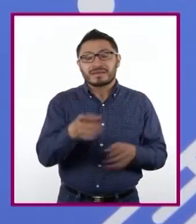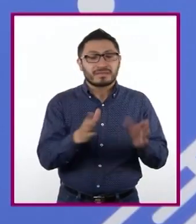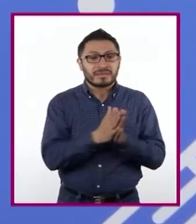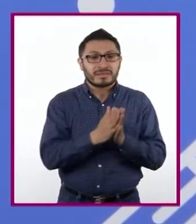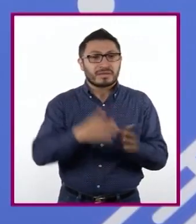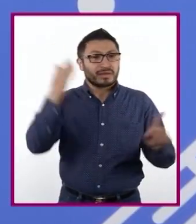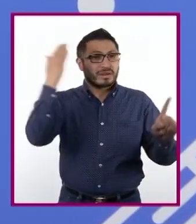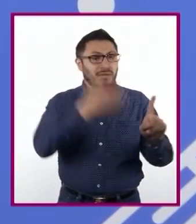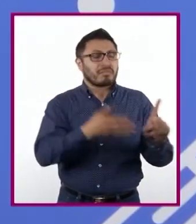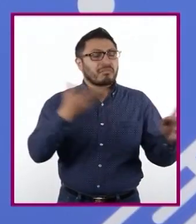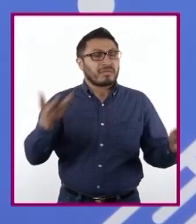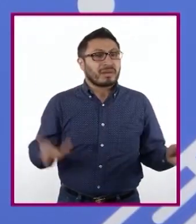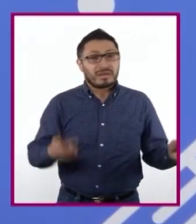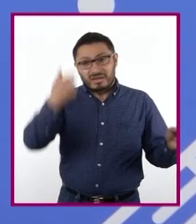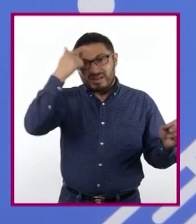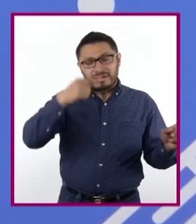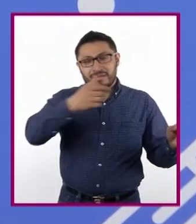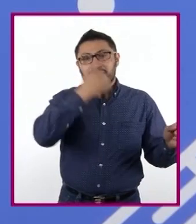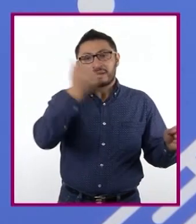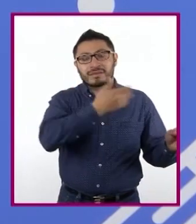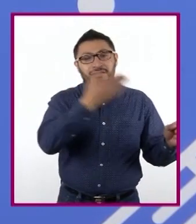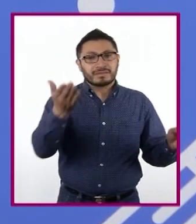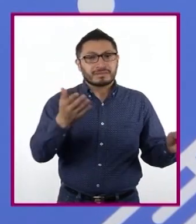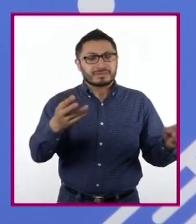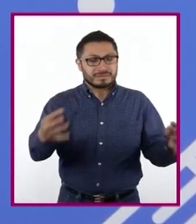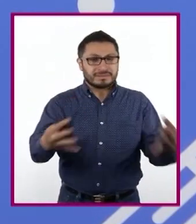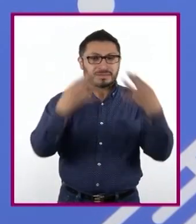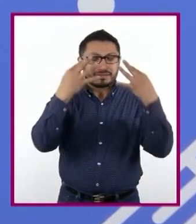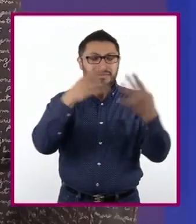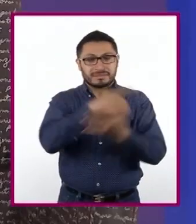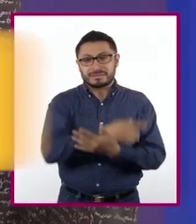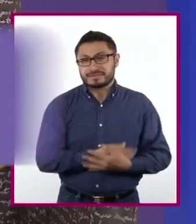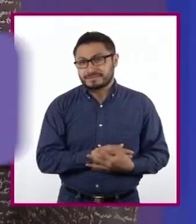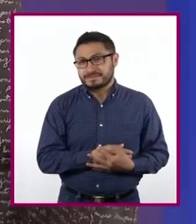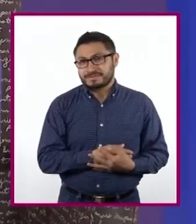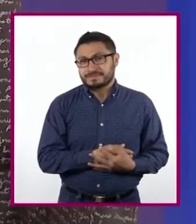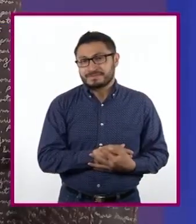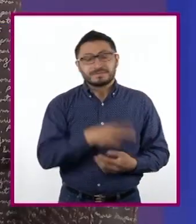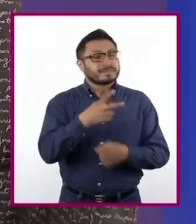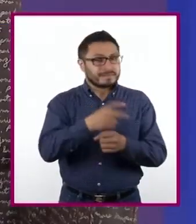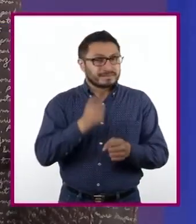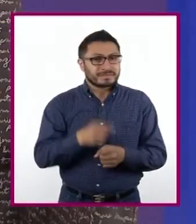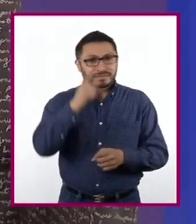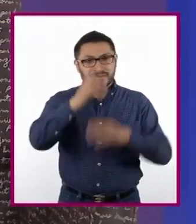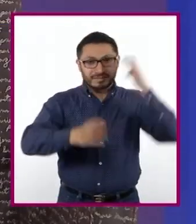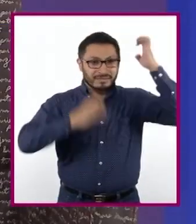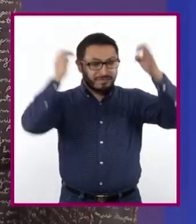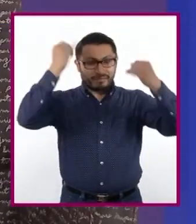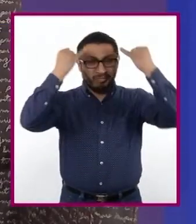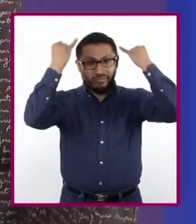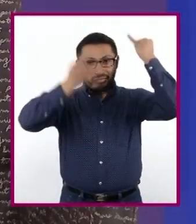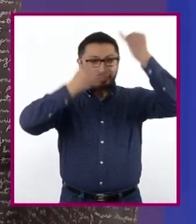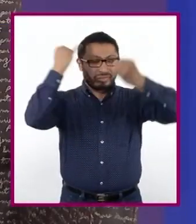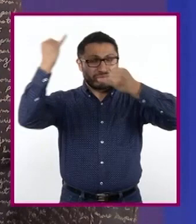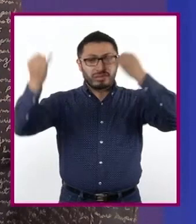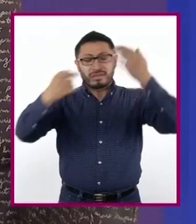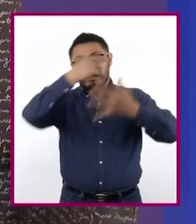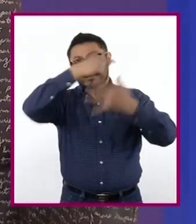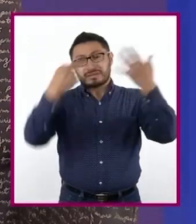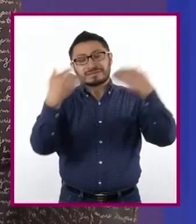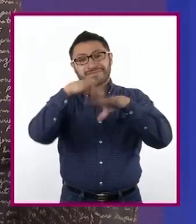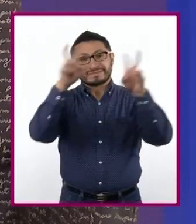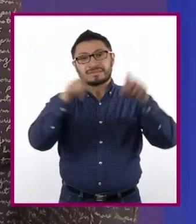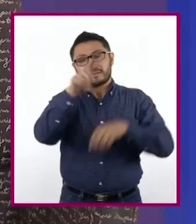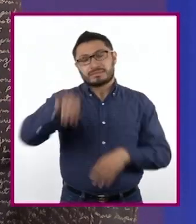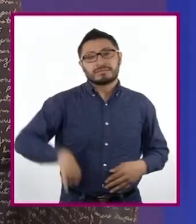un reto para nuestros alumnos que nos ven desde casa. Te invito a exponer tus ideas sobre un tema que te interese